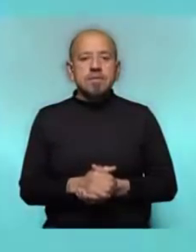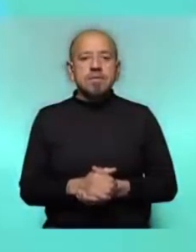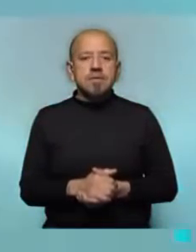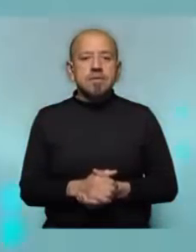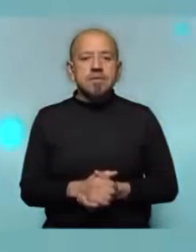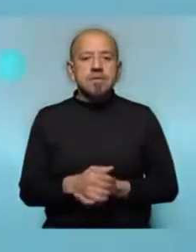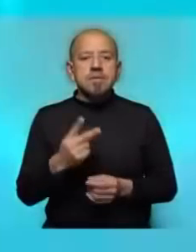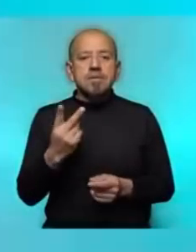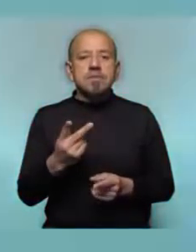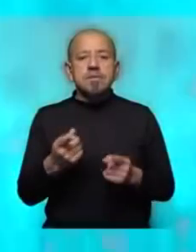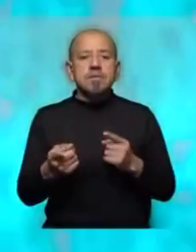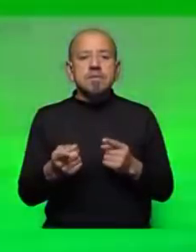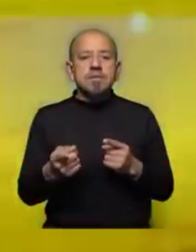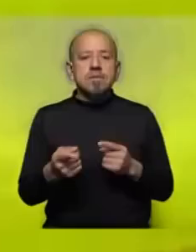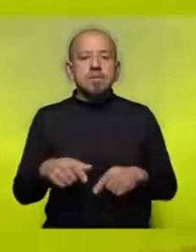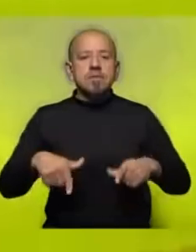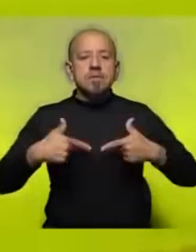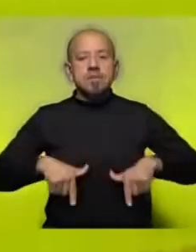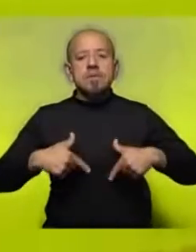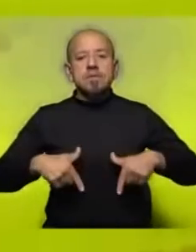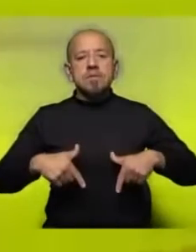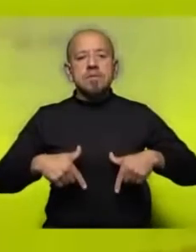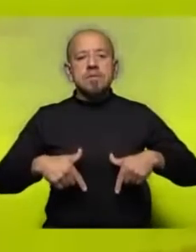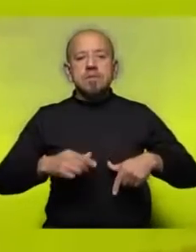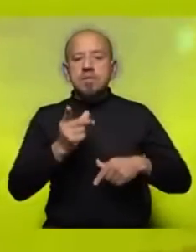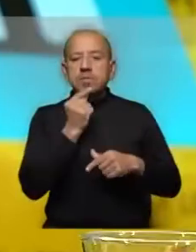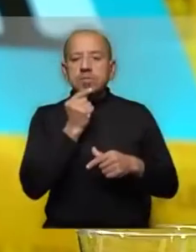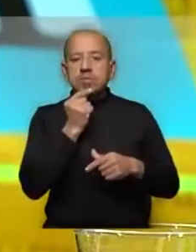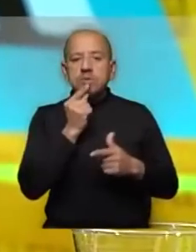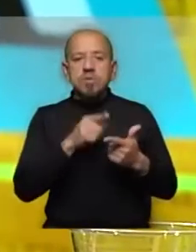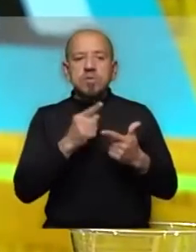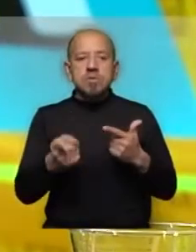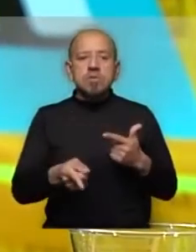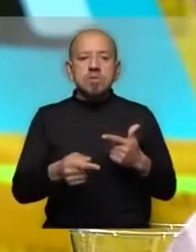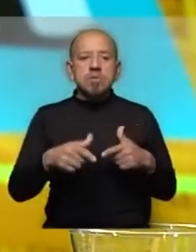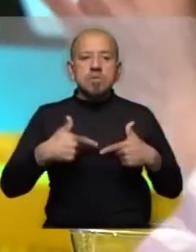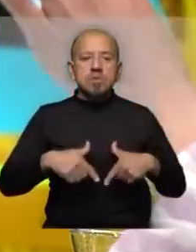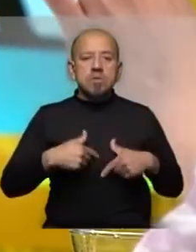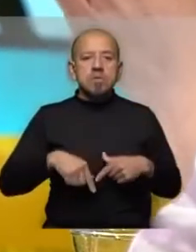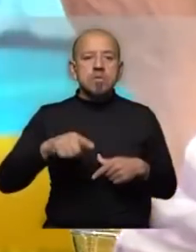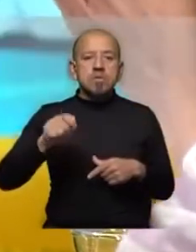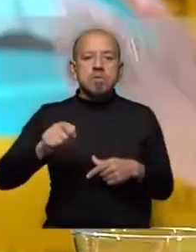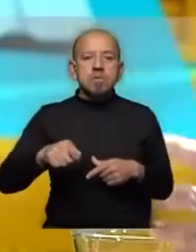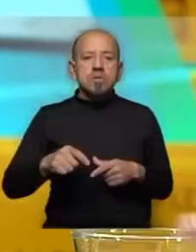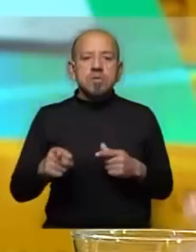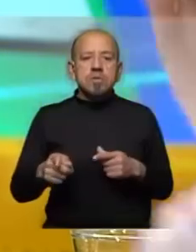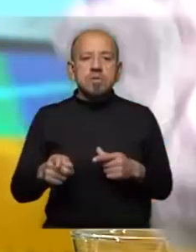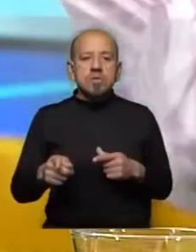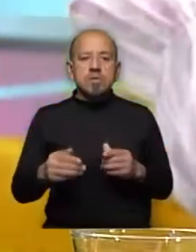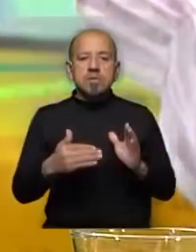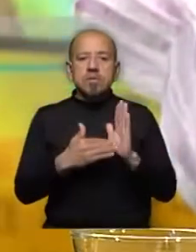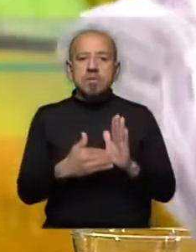ofrecen dos cargos uno ministerio eh del interior y otro Ministerio de Justicia que se creao yo no me voy a postular a cargos